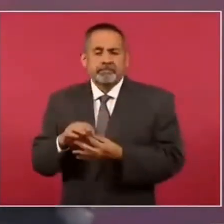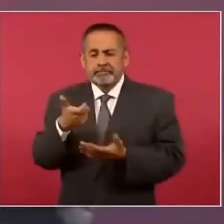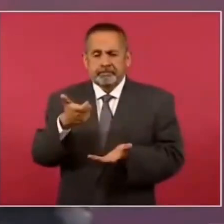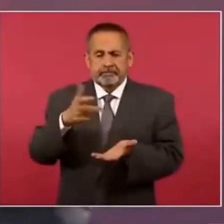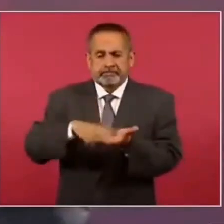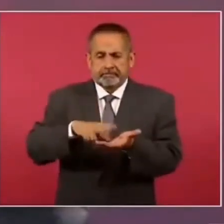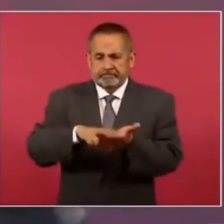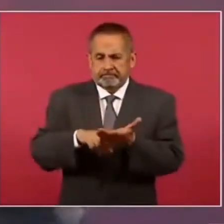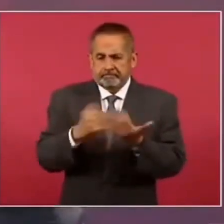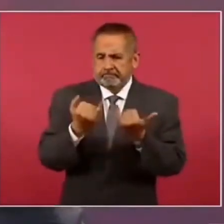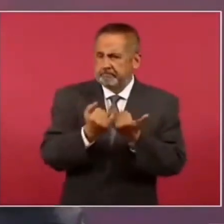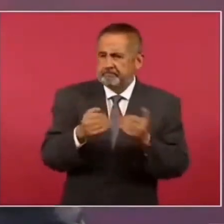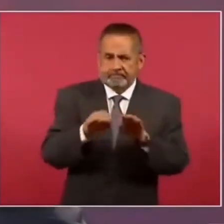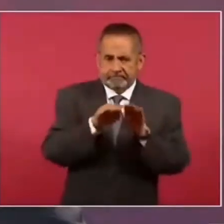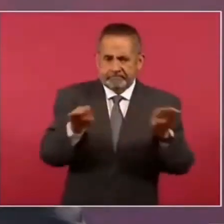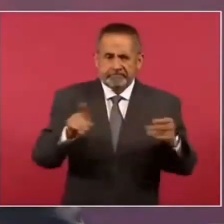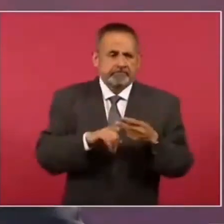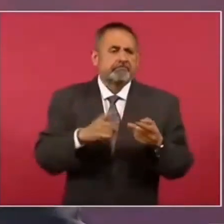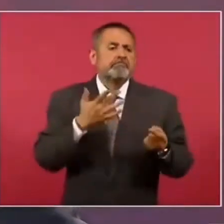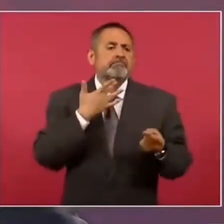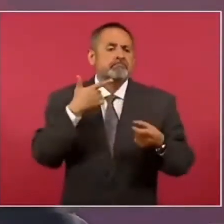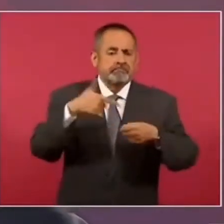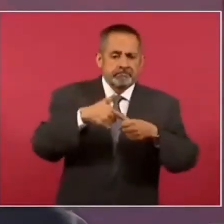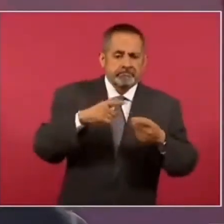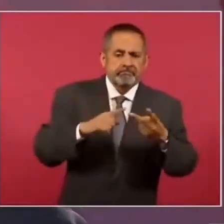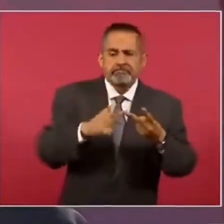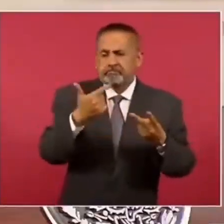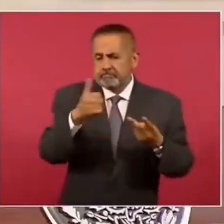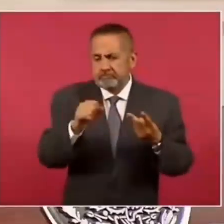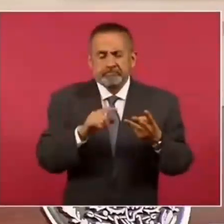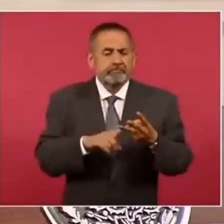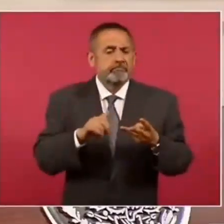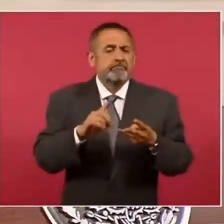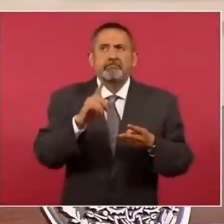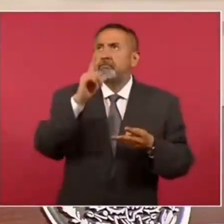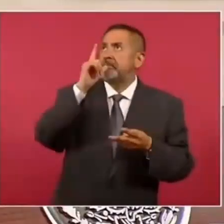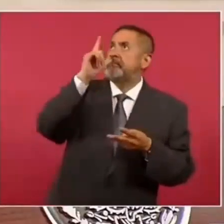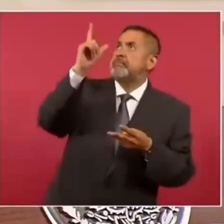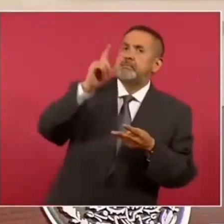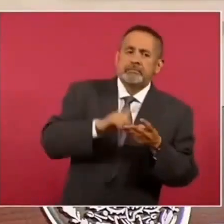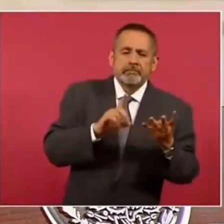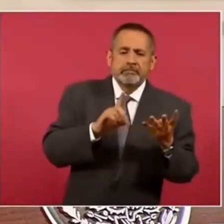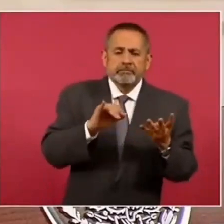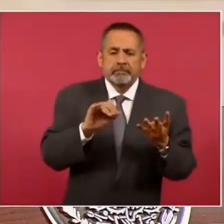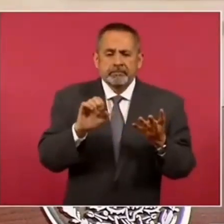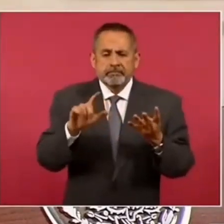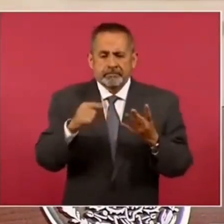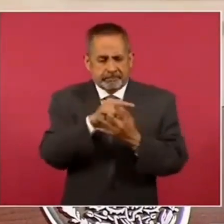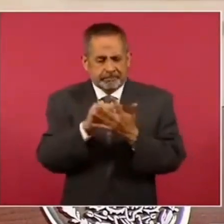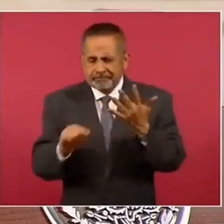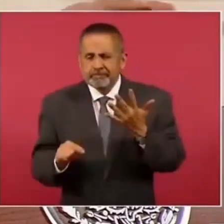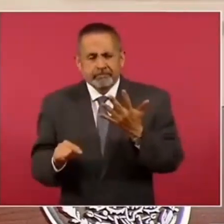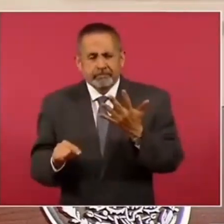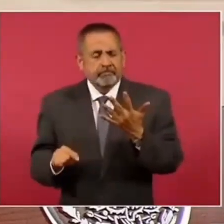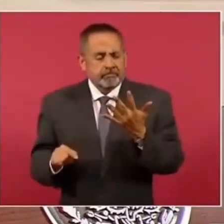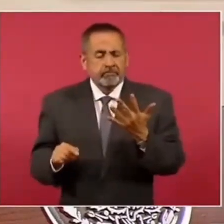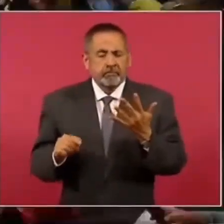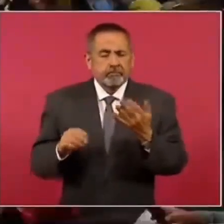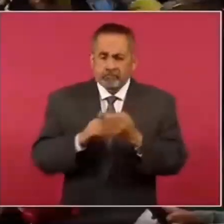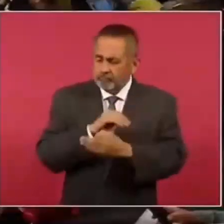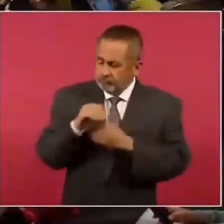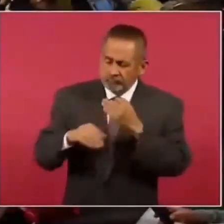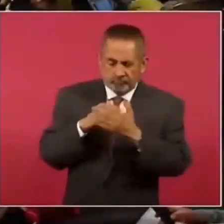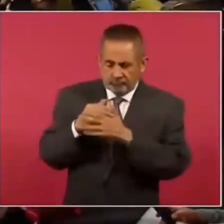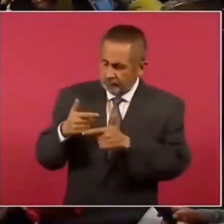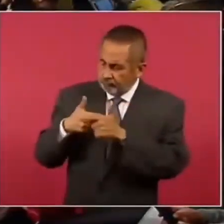precios en gasolinas, en diésel, en gas, en luz. Y aquí vamos al fondo,